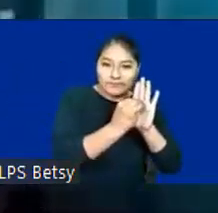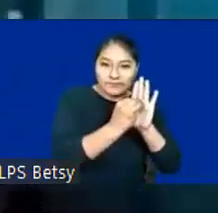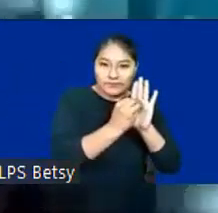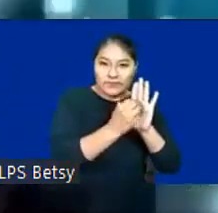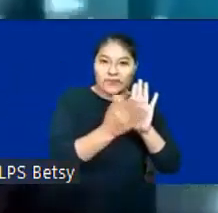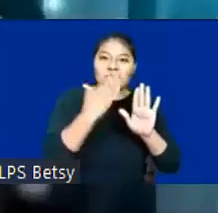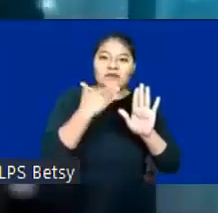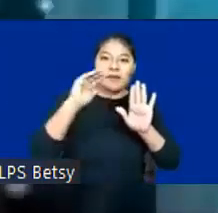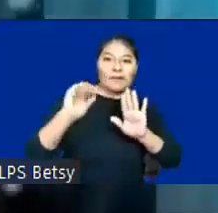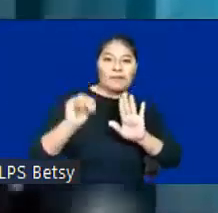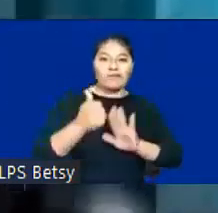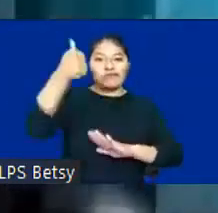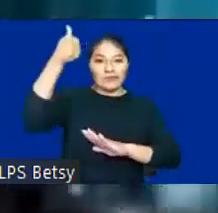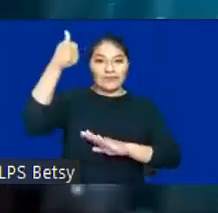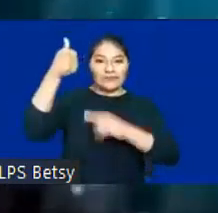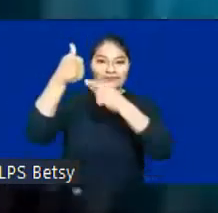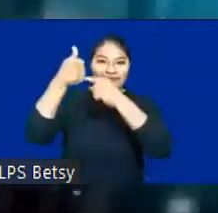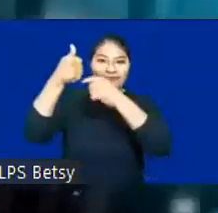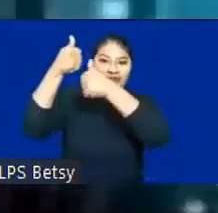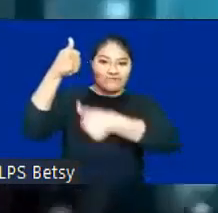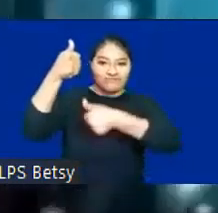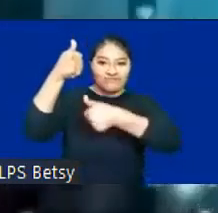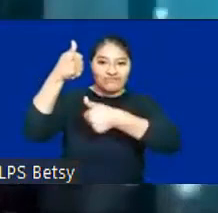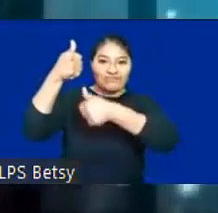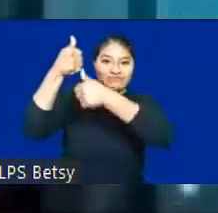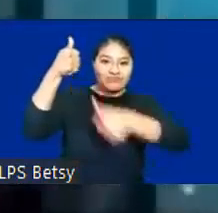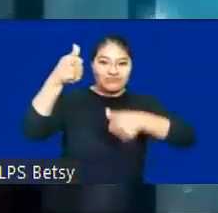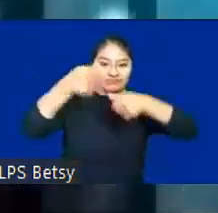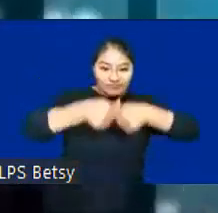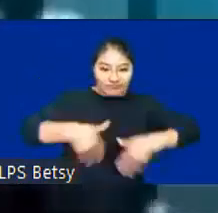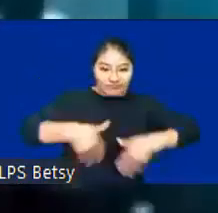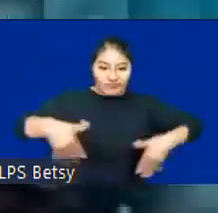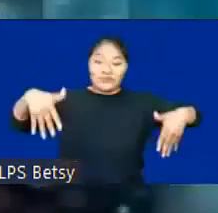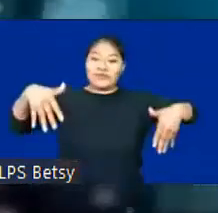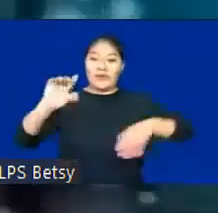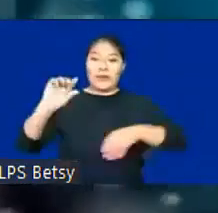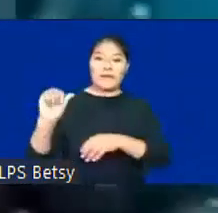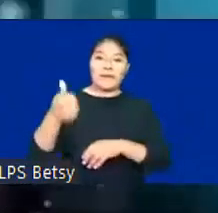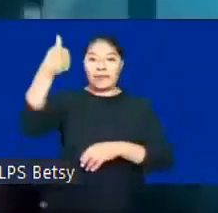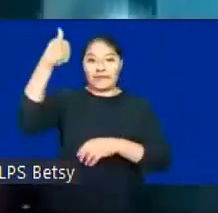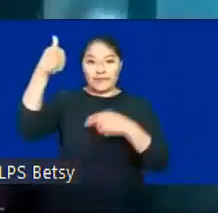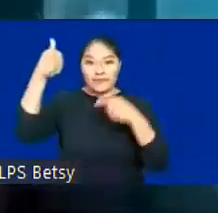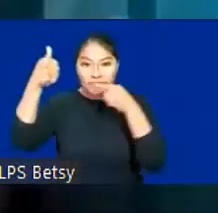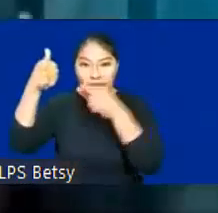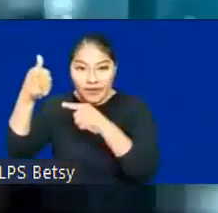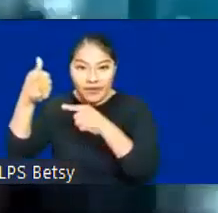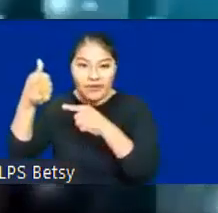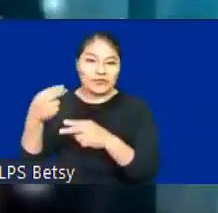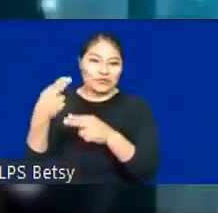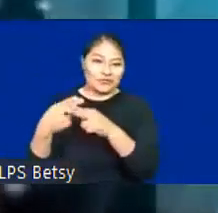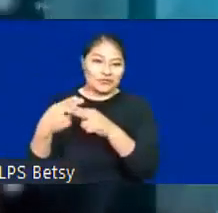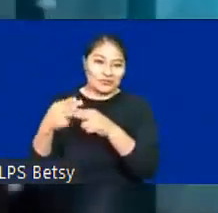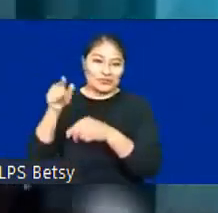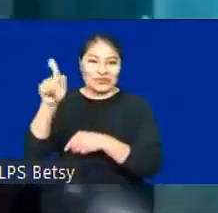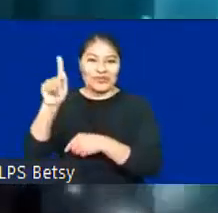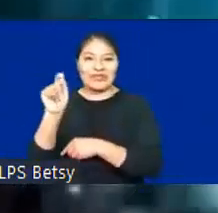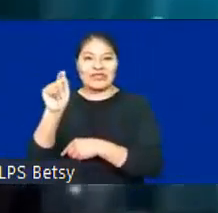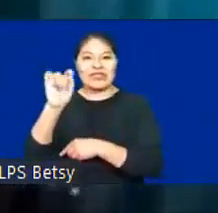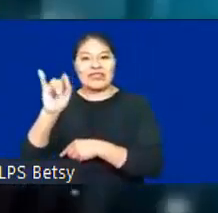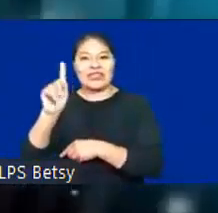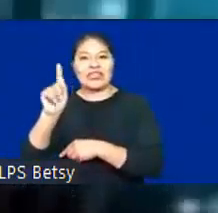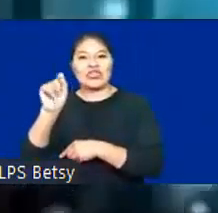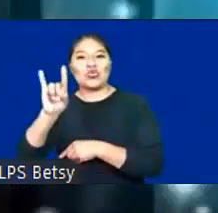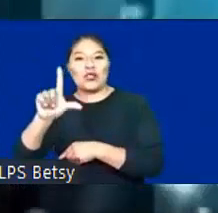al titular de la entidad, ¿no? El Superintendente Nacional es el presidente de este Comité de Gobierno Digital, que también está compuesto por la